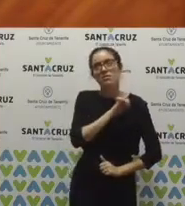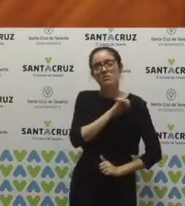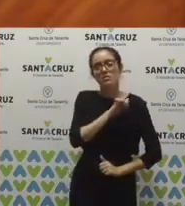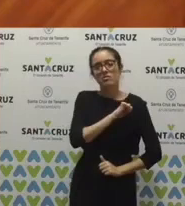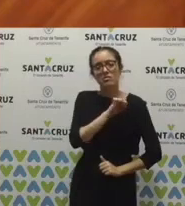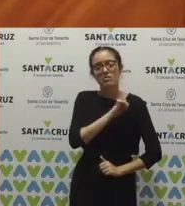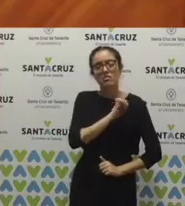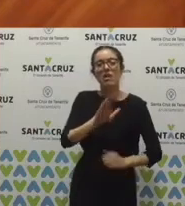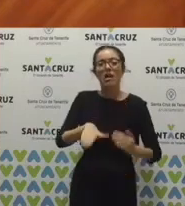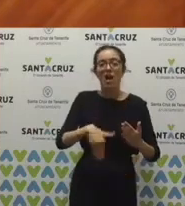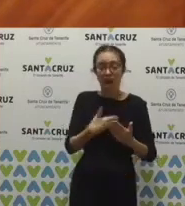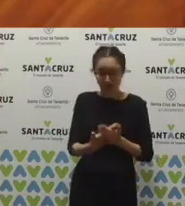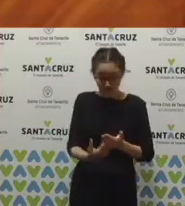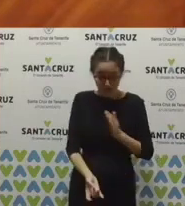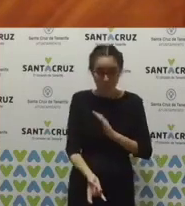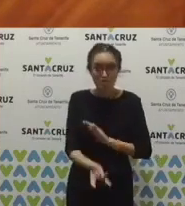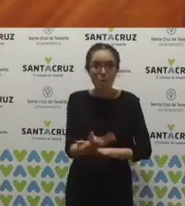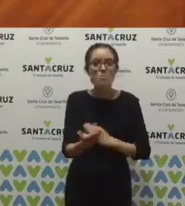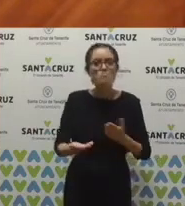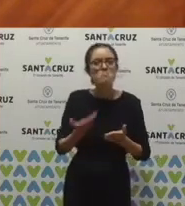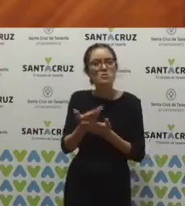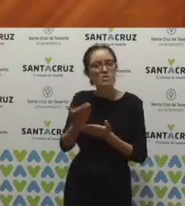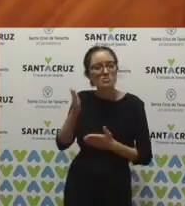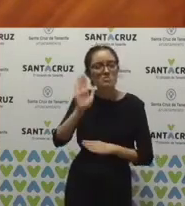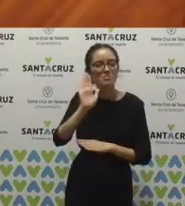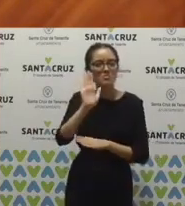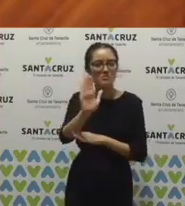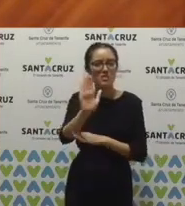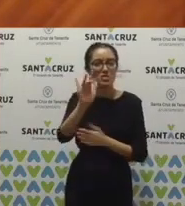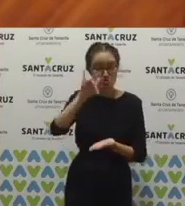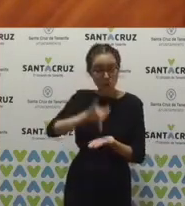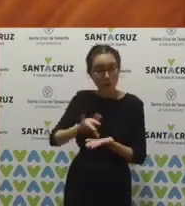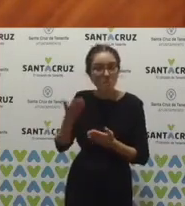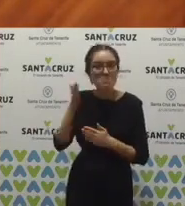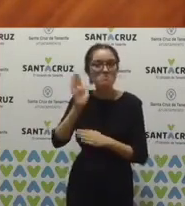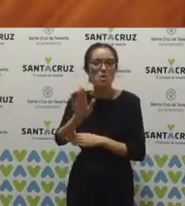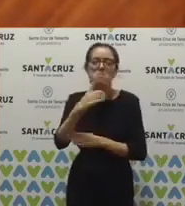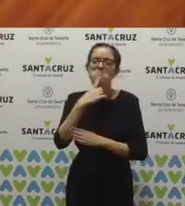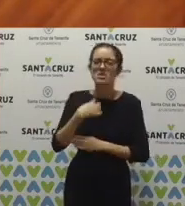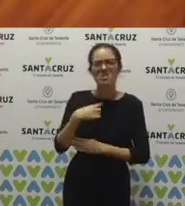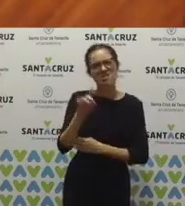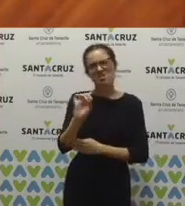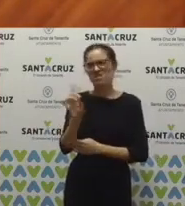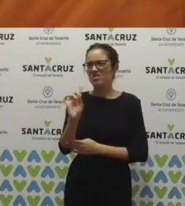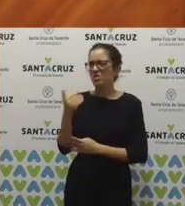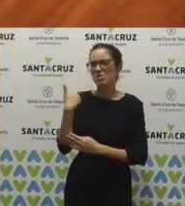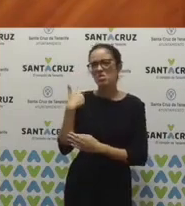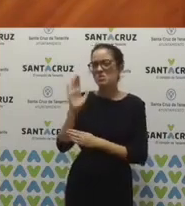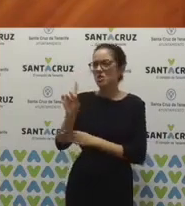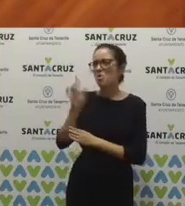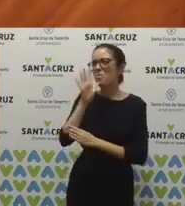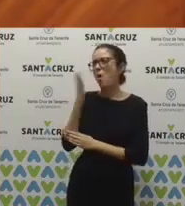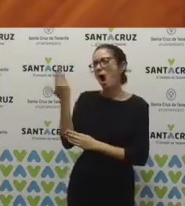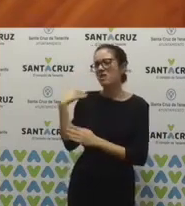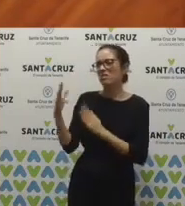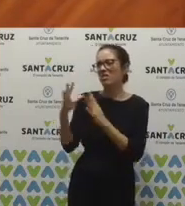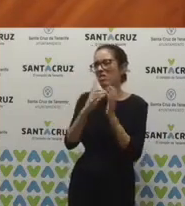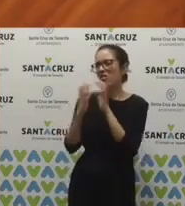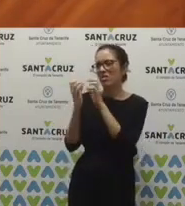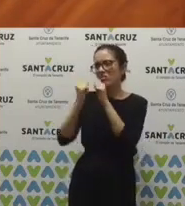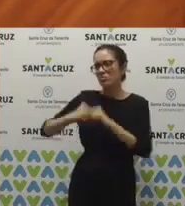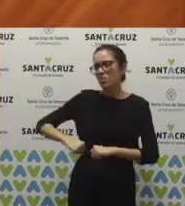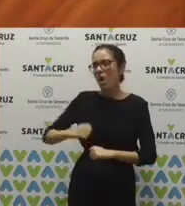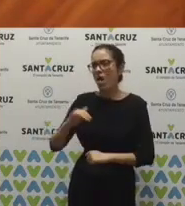emociones y que encima cuando las traigo pues se me diga que no debería haberla traído porque ya había otra consensuada me